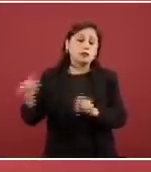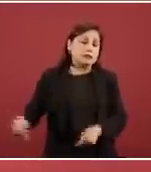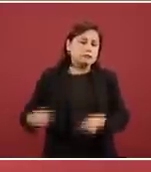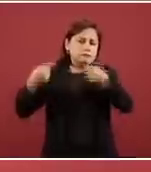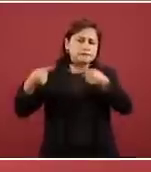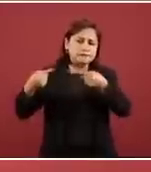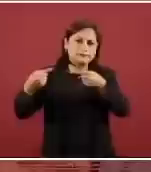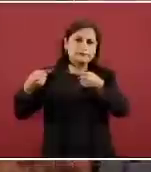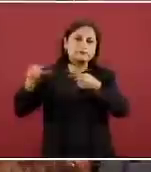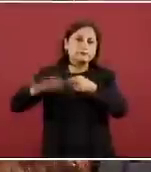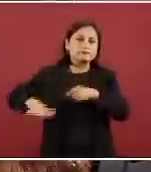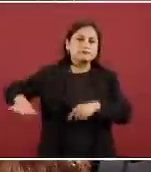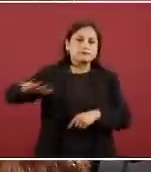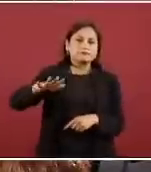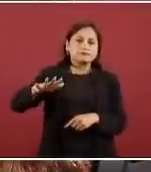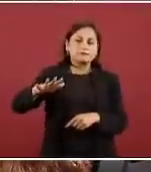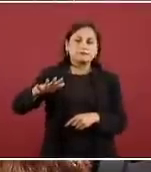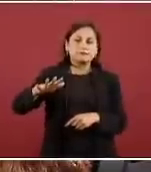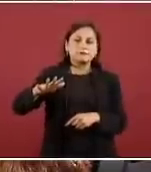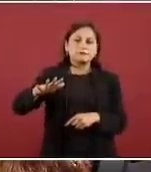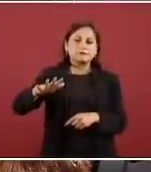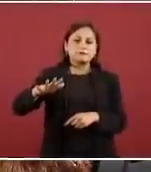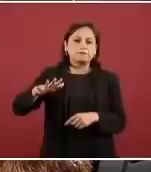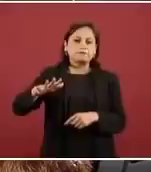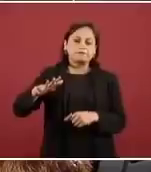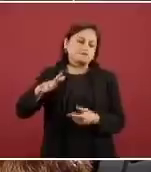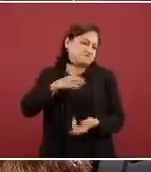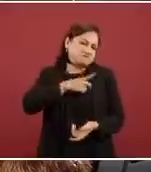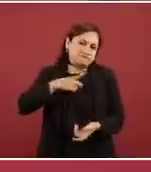todo en general no debe de haber